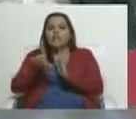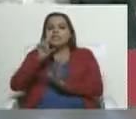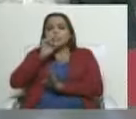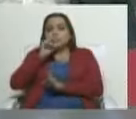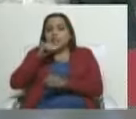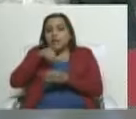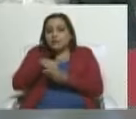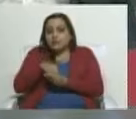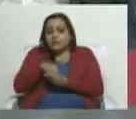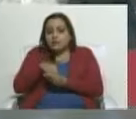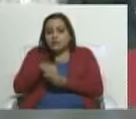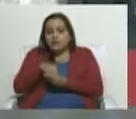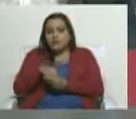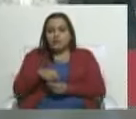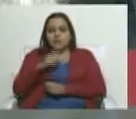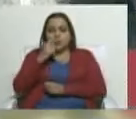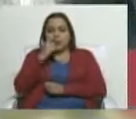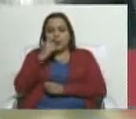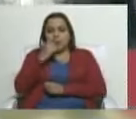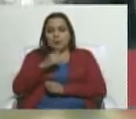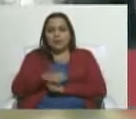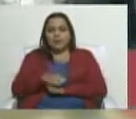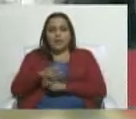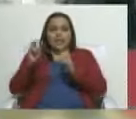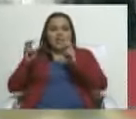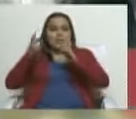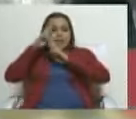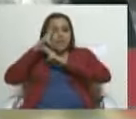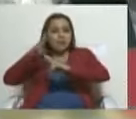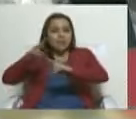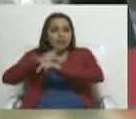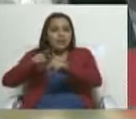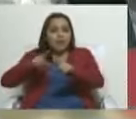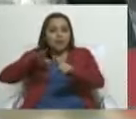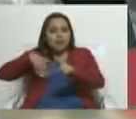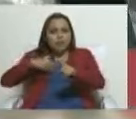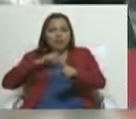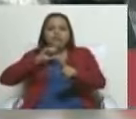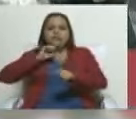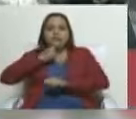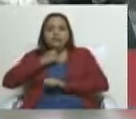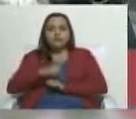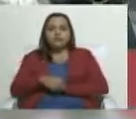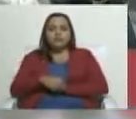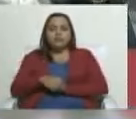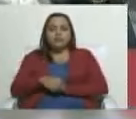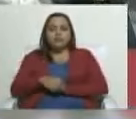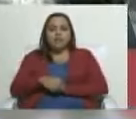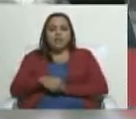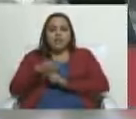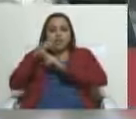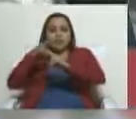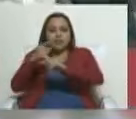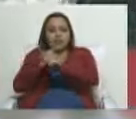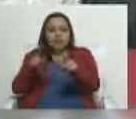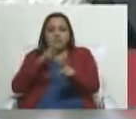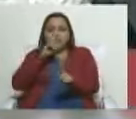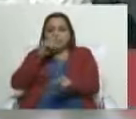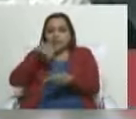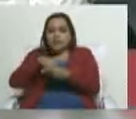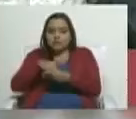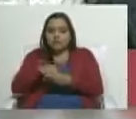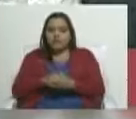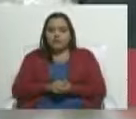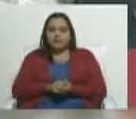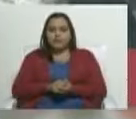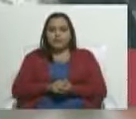que, bajo el tema de un respeto a la diferencia, puedan ocultarse. El respeto a la diferencia es el silencio. Y un elemento común